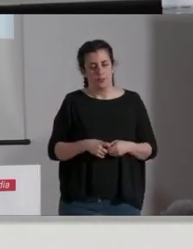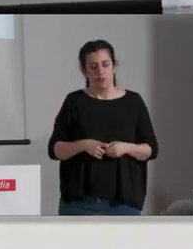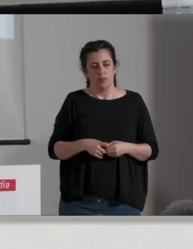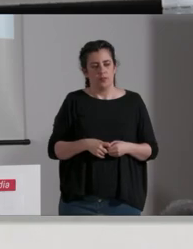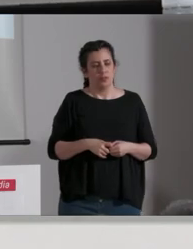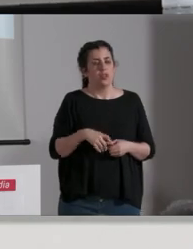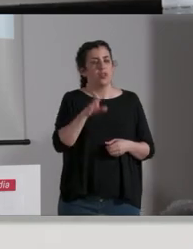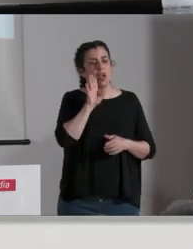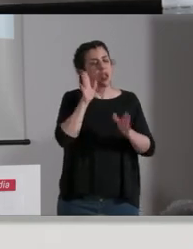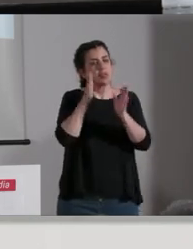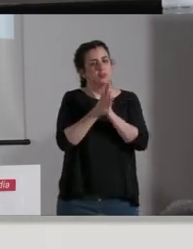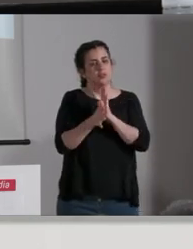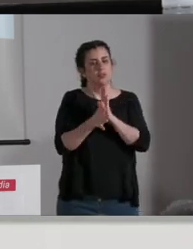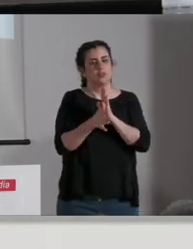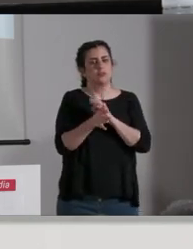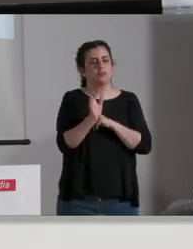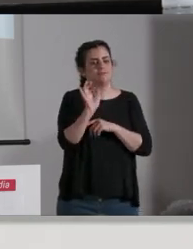Como he dicho, sí que es verdad